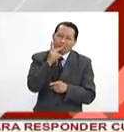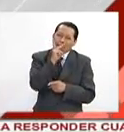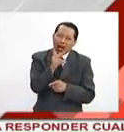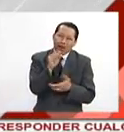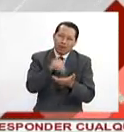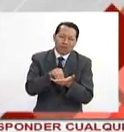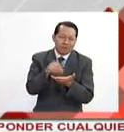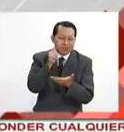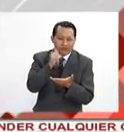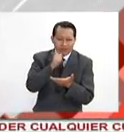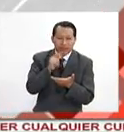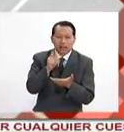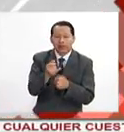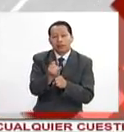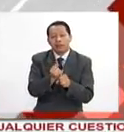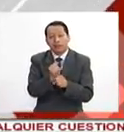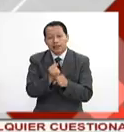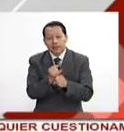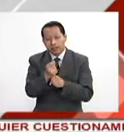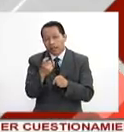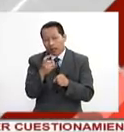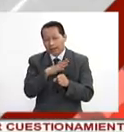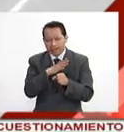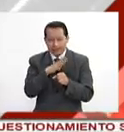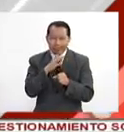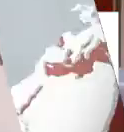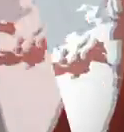muy básicos, a quienes investigan la llamada trama rusa.